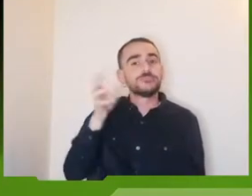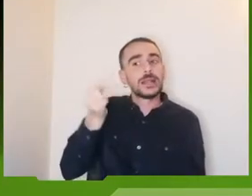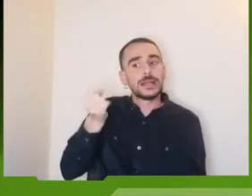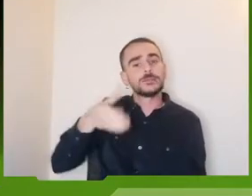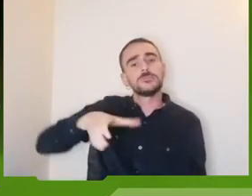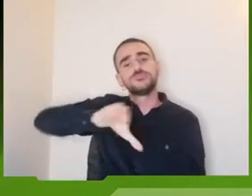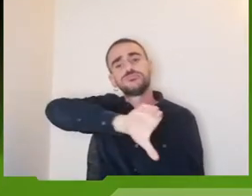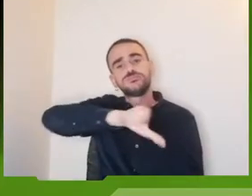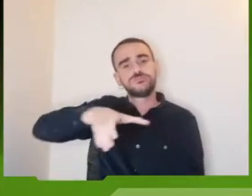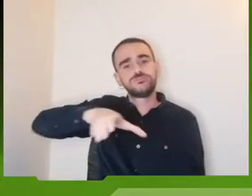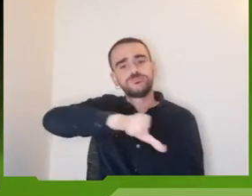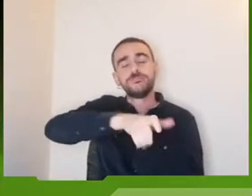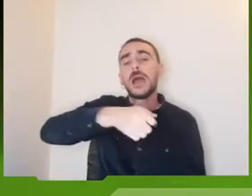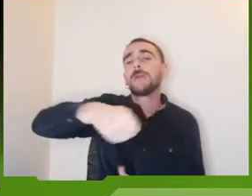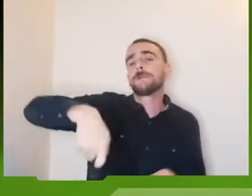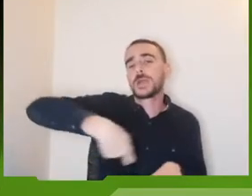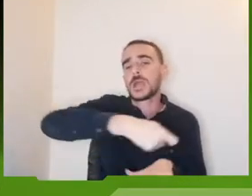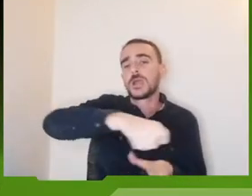remenando